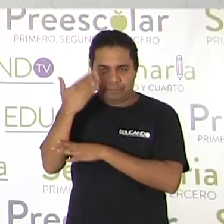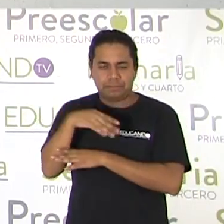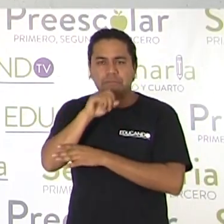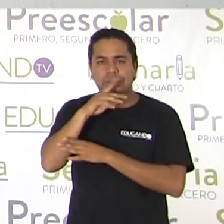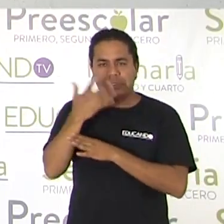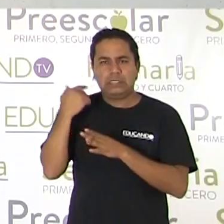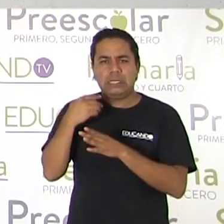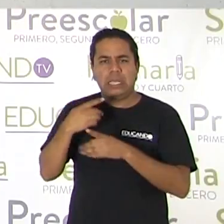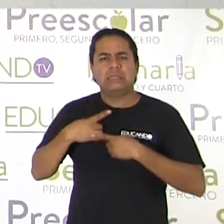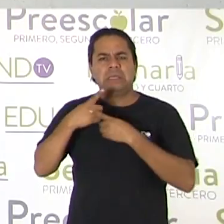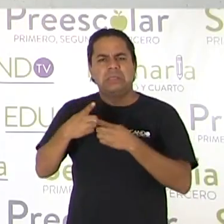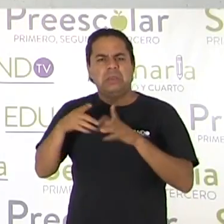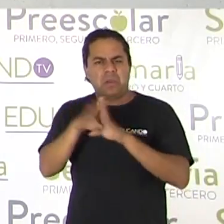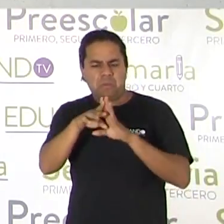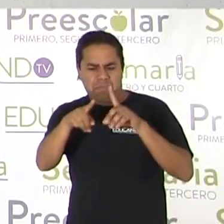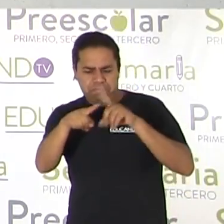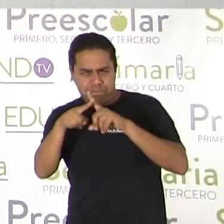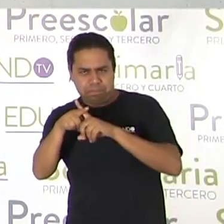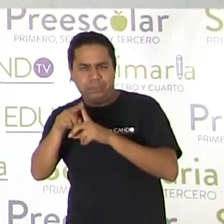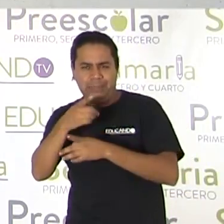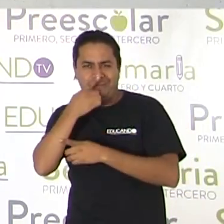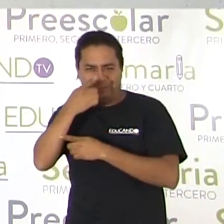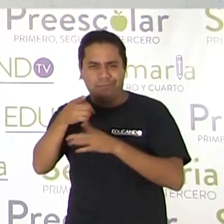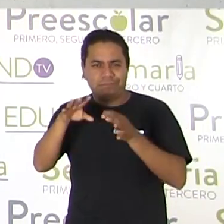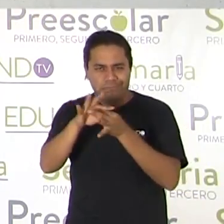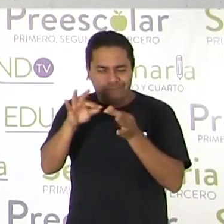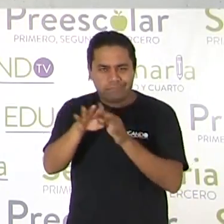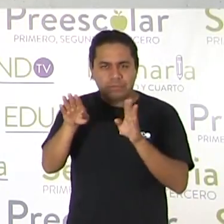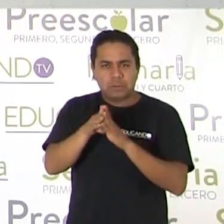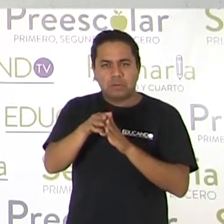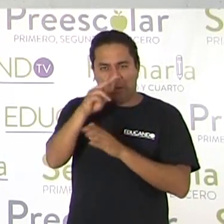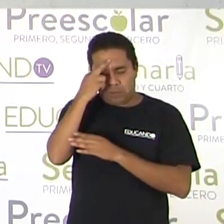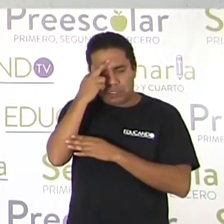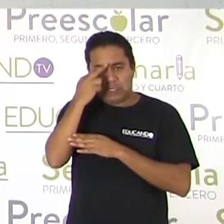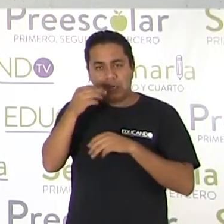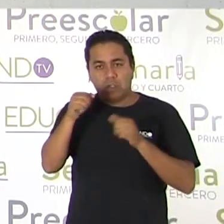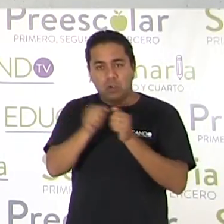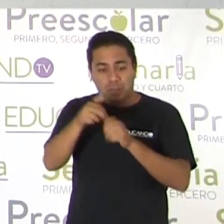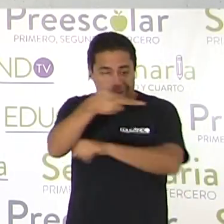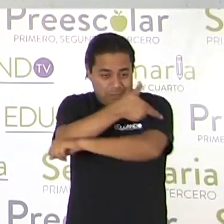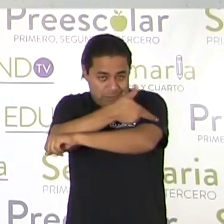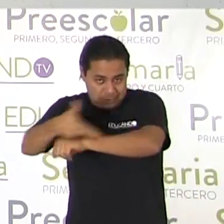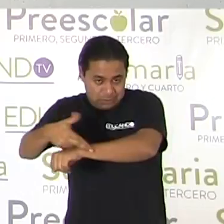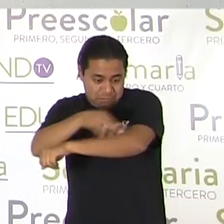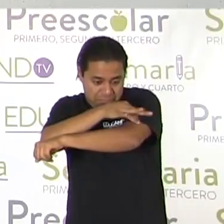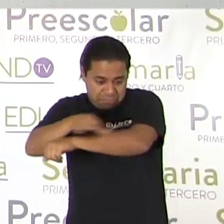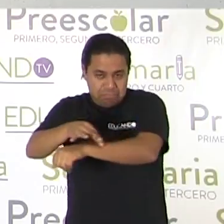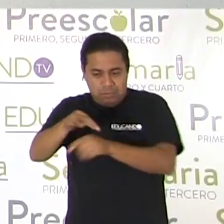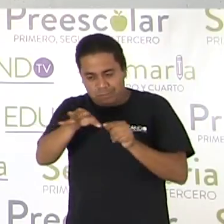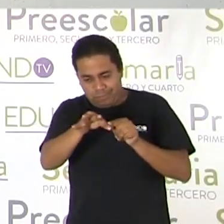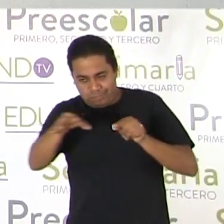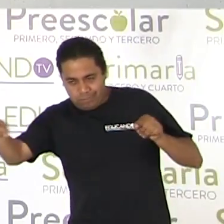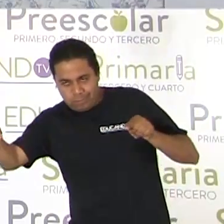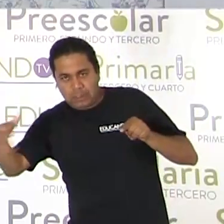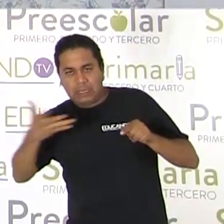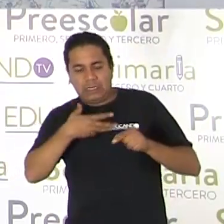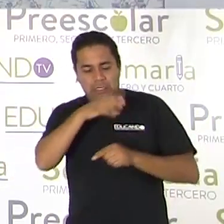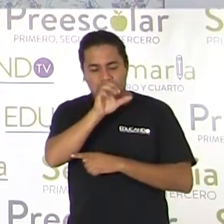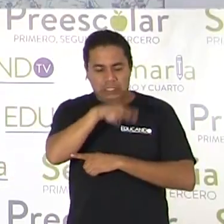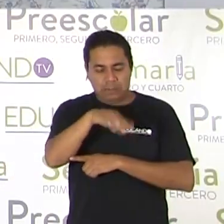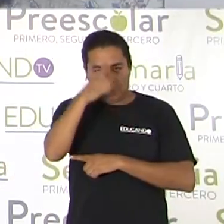es el siguiente. Habíamos medido con nuestra regla la distancia que hay en centímetros en el